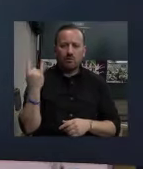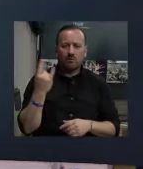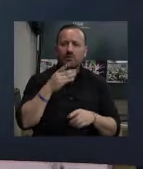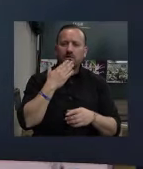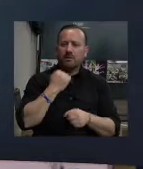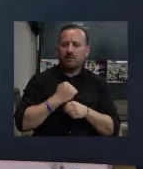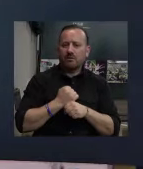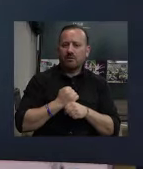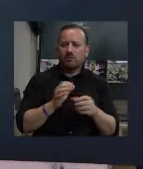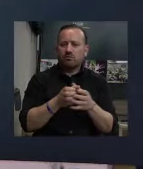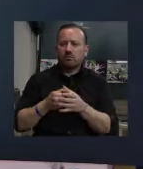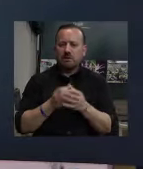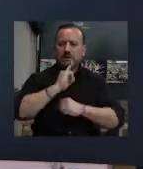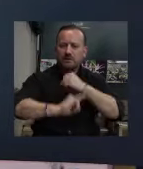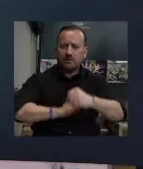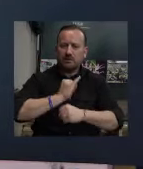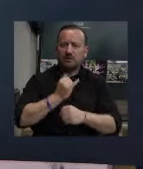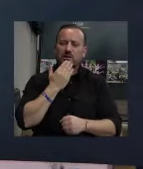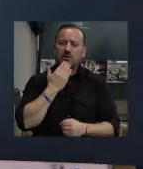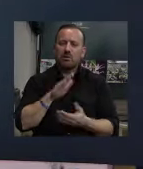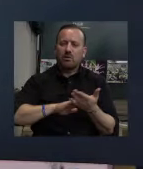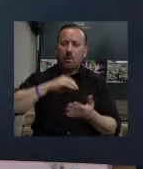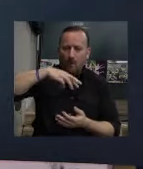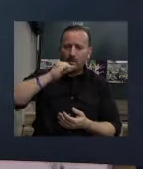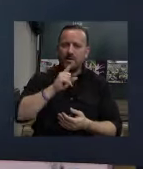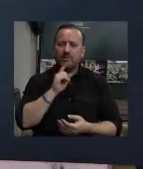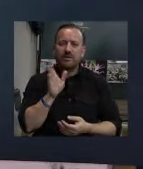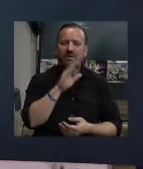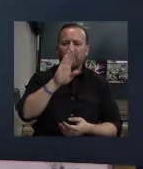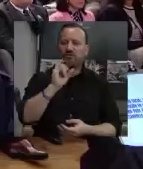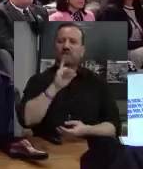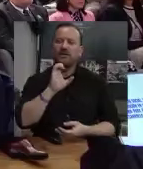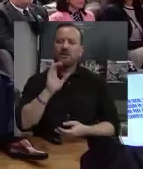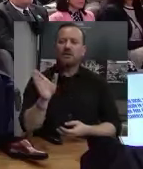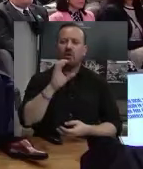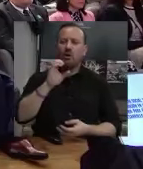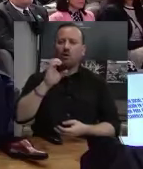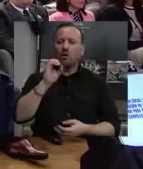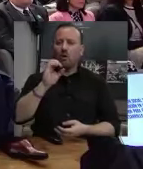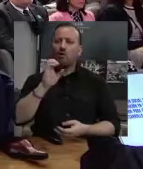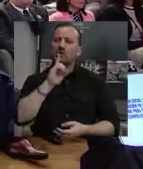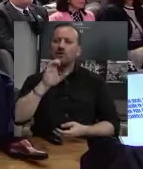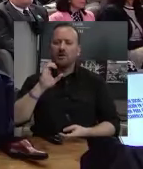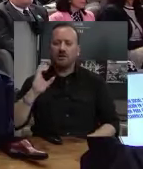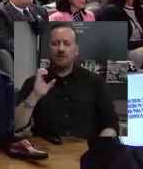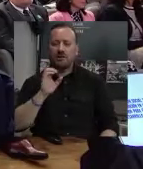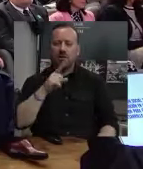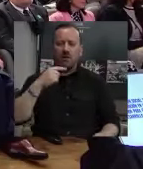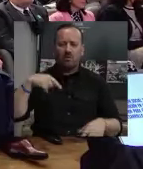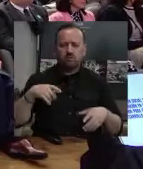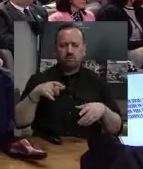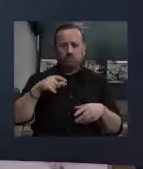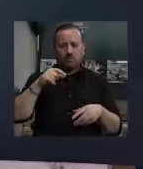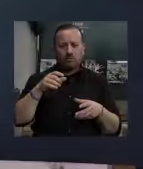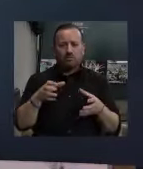trabajado en organismos internacionales como el me bd Y ocde actualmente es el director de valioso